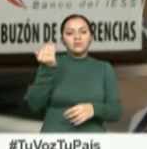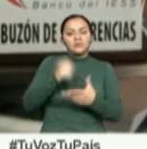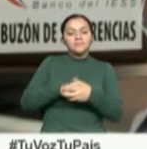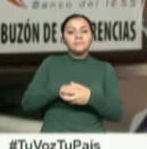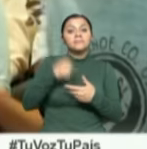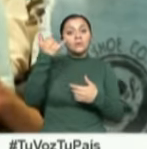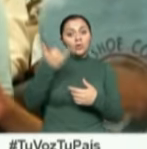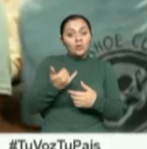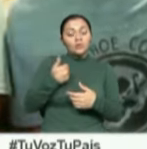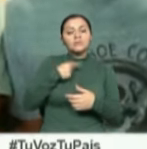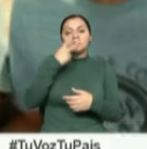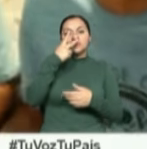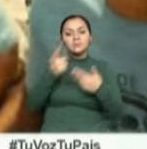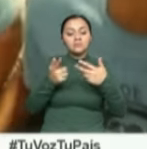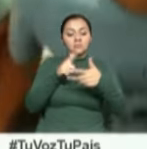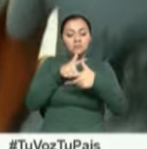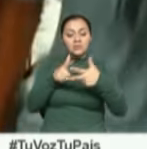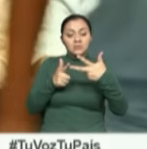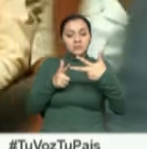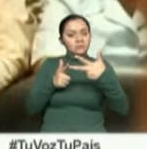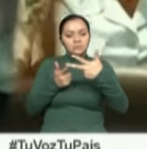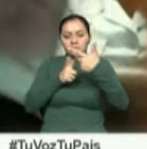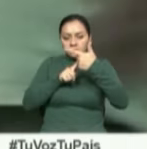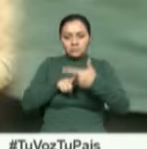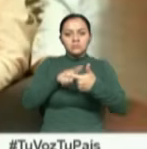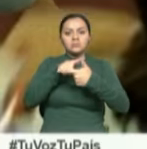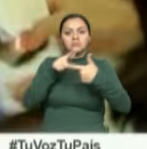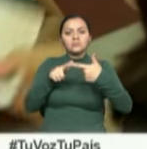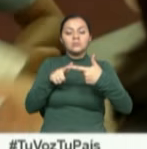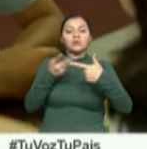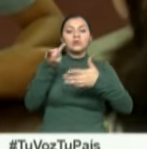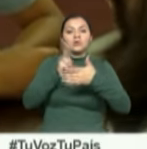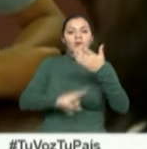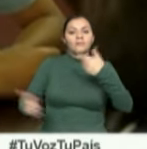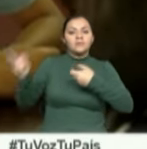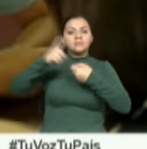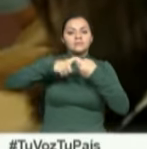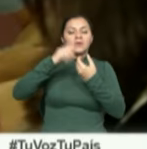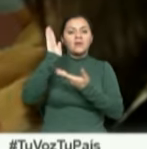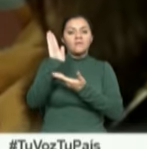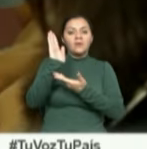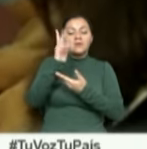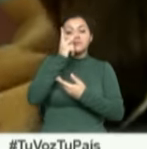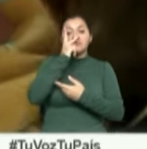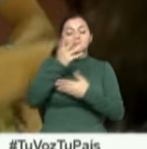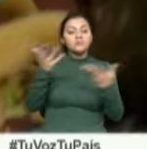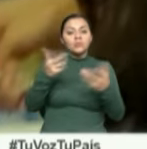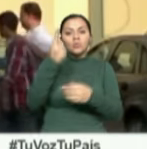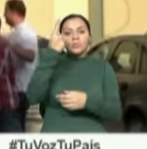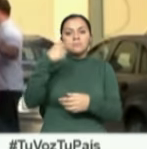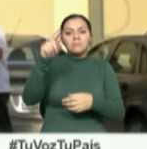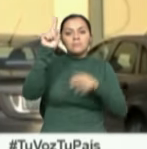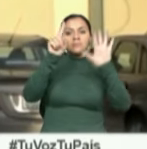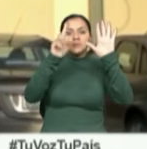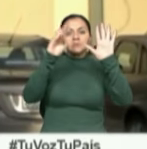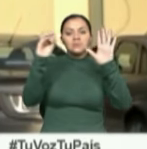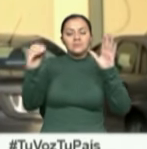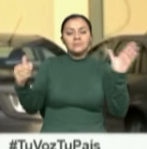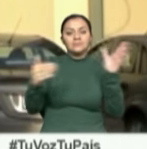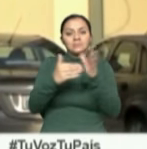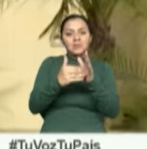se eliminó la tercerización, duplicándose el número de afiliados a la Seguridad Social de 1.600.000 a más